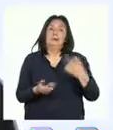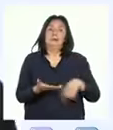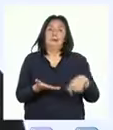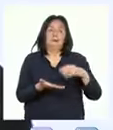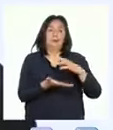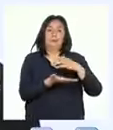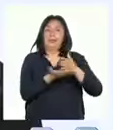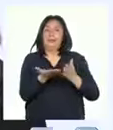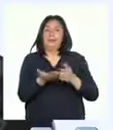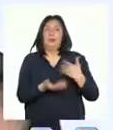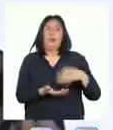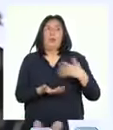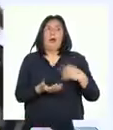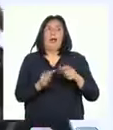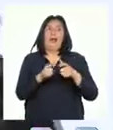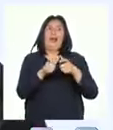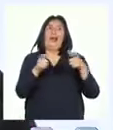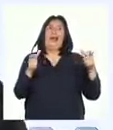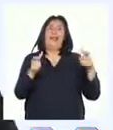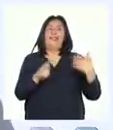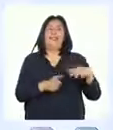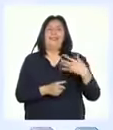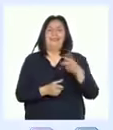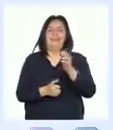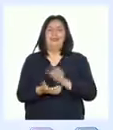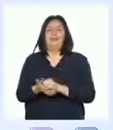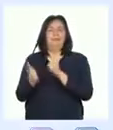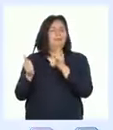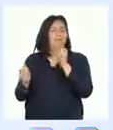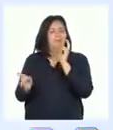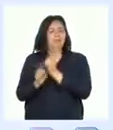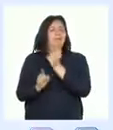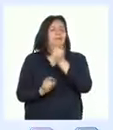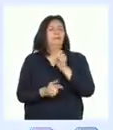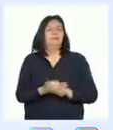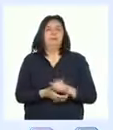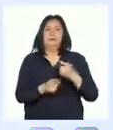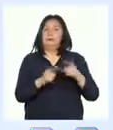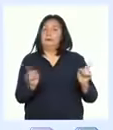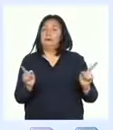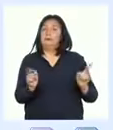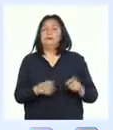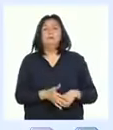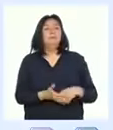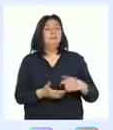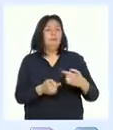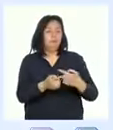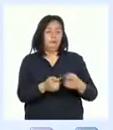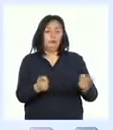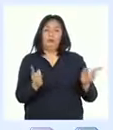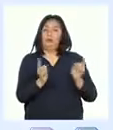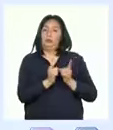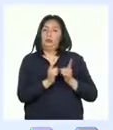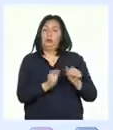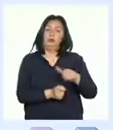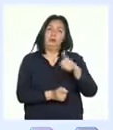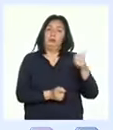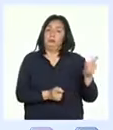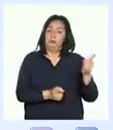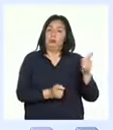tajadas? Serían unas tajadas enormes, profesora. Exacto. En cambio, si dividimos otro